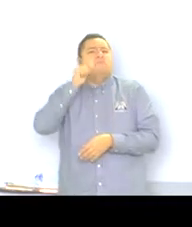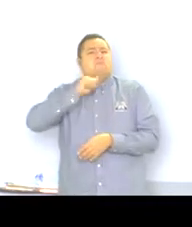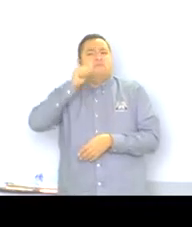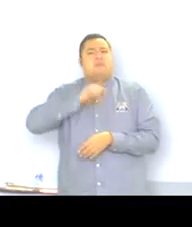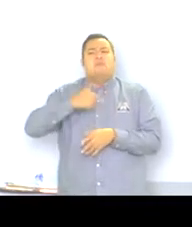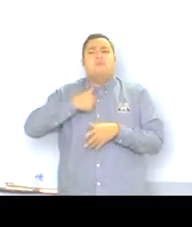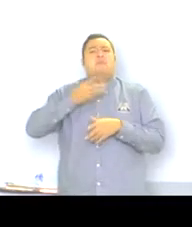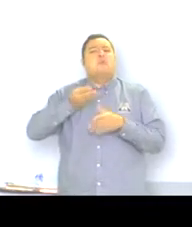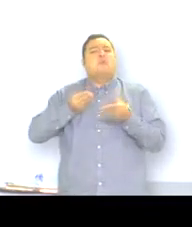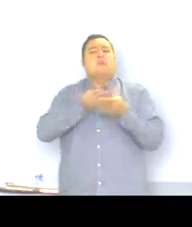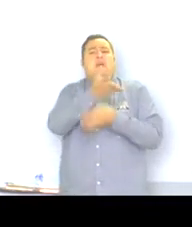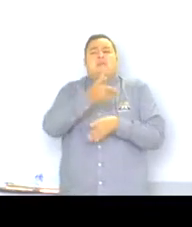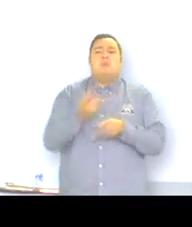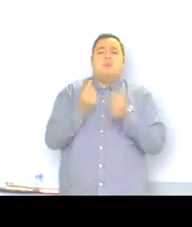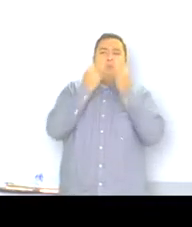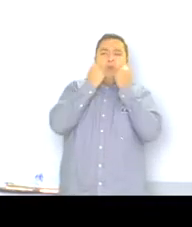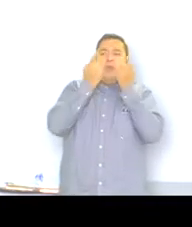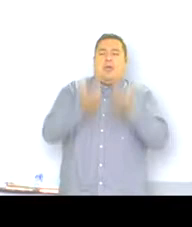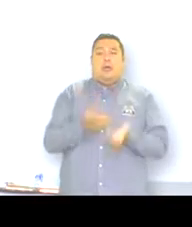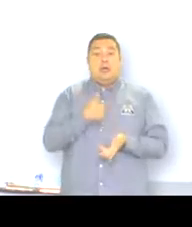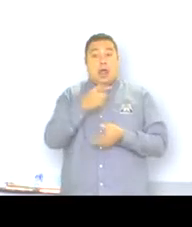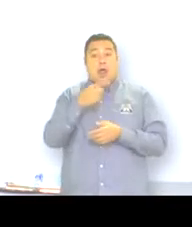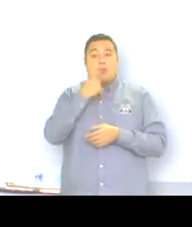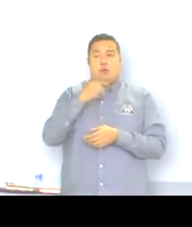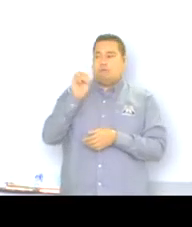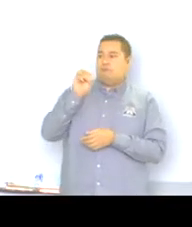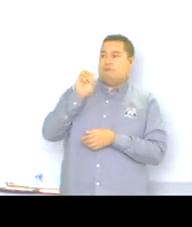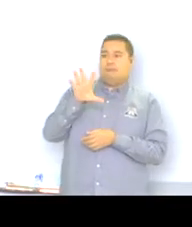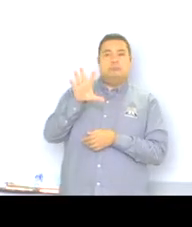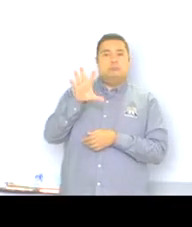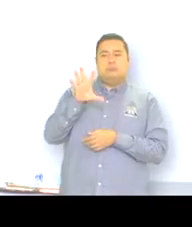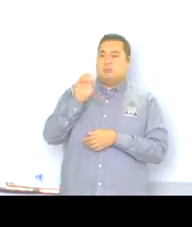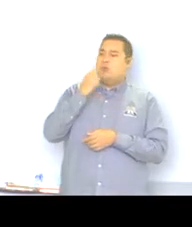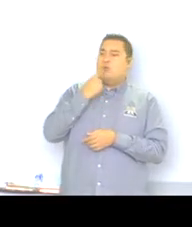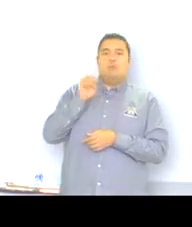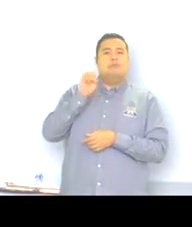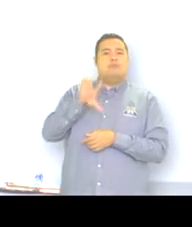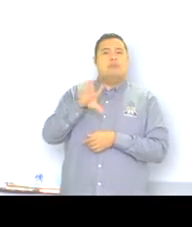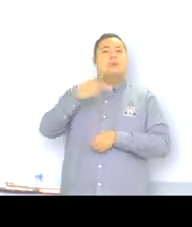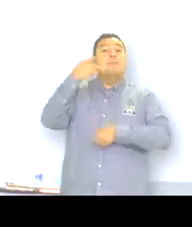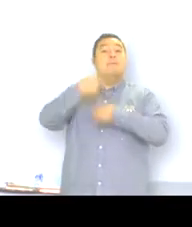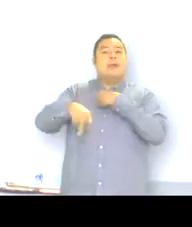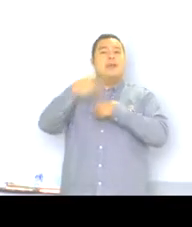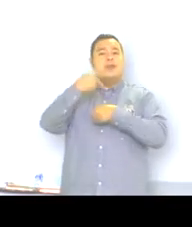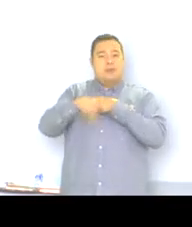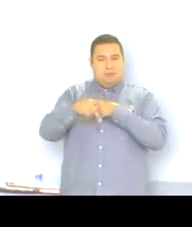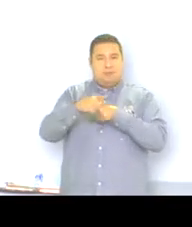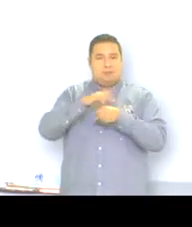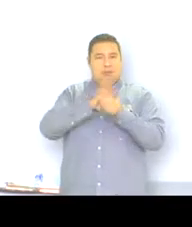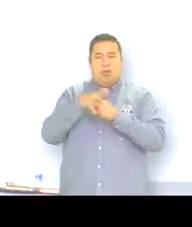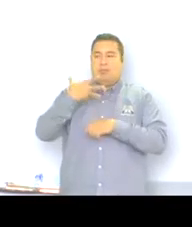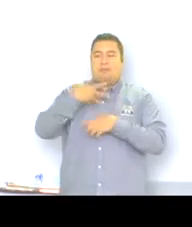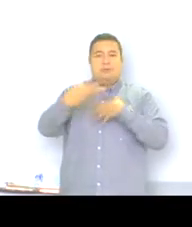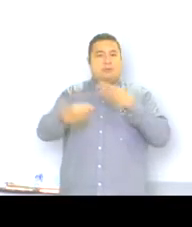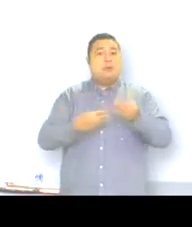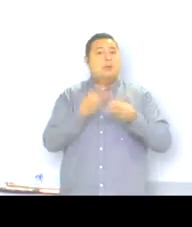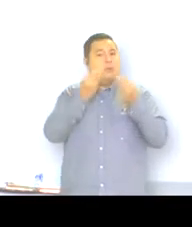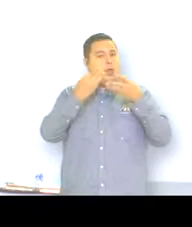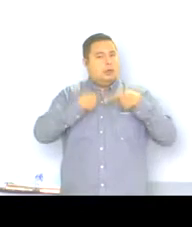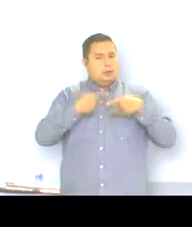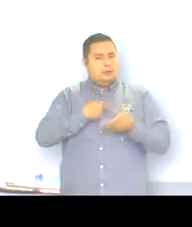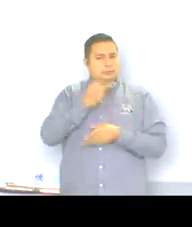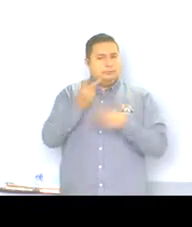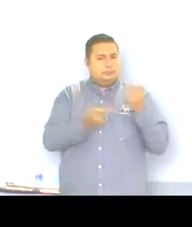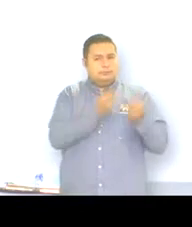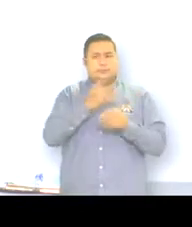hacer actividades cuando estamos en un semáforo rojo de máximo riesgo de contagio. Muchos me preguntan